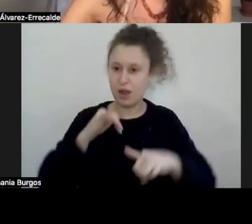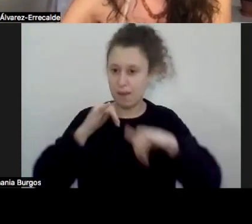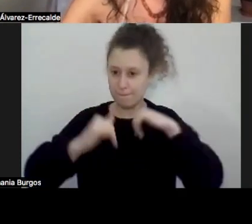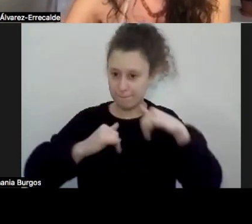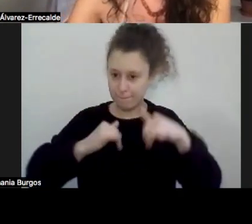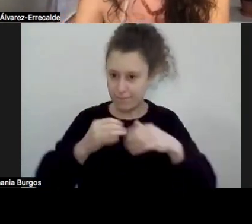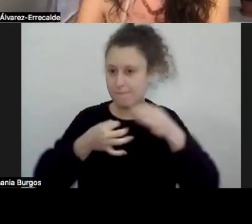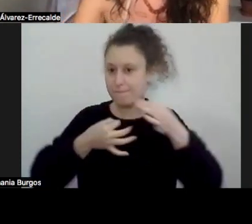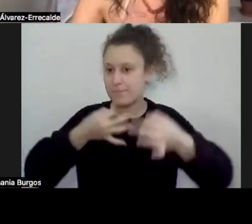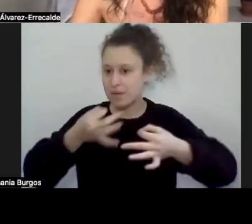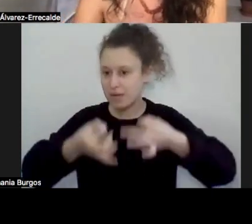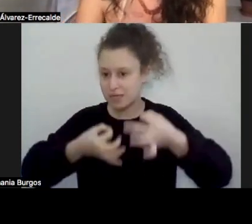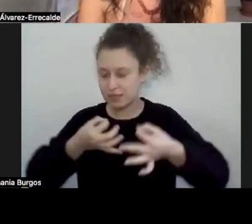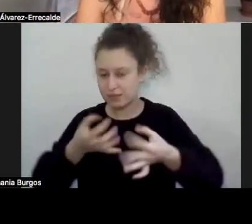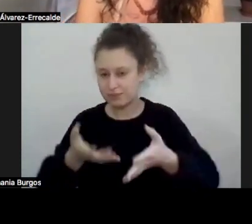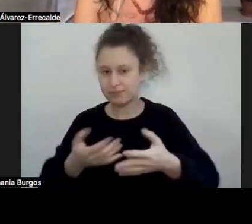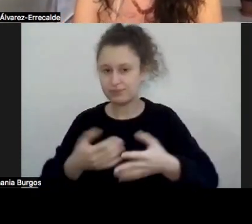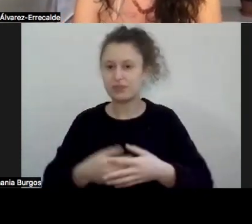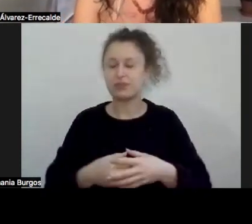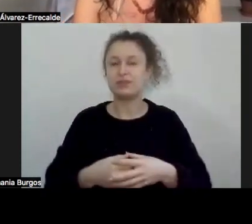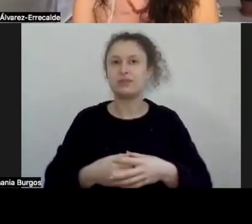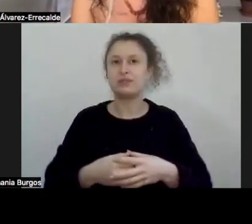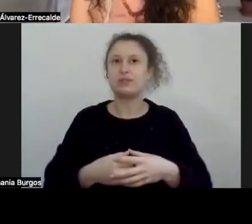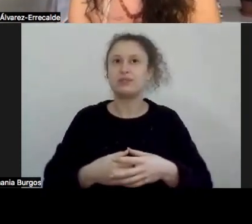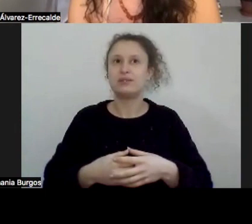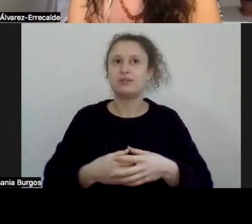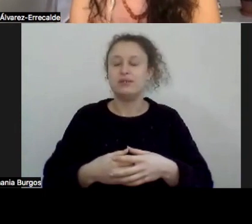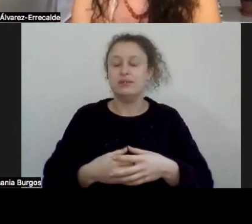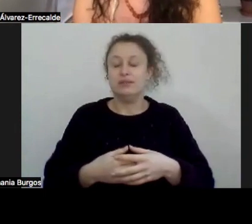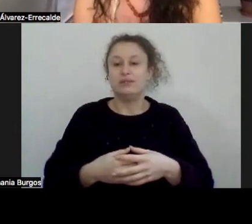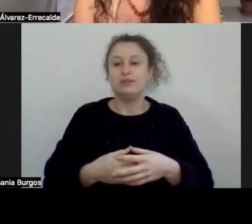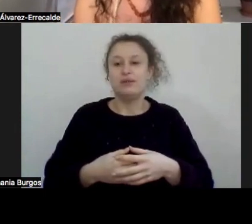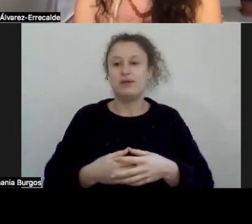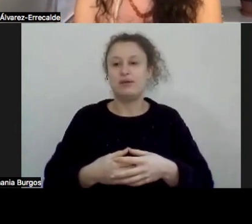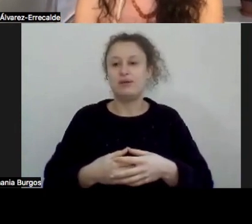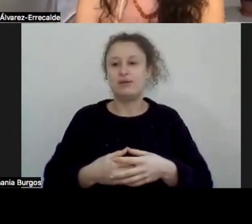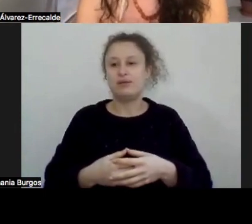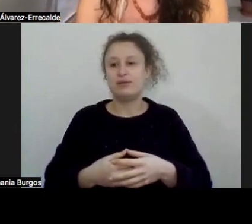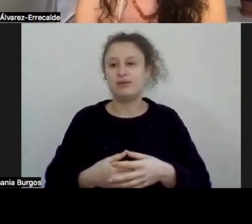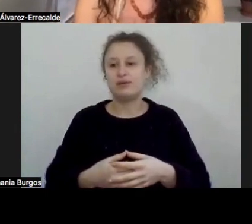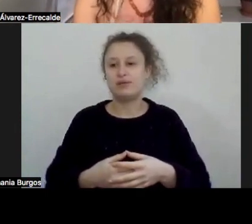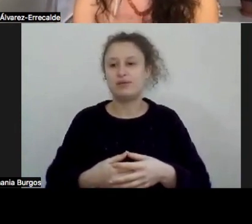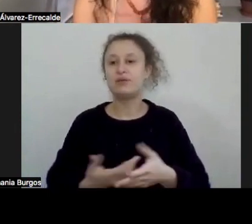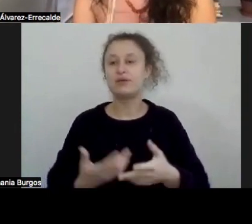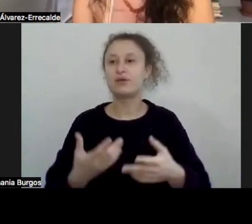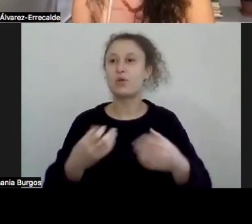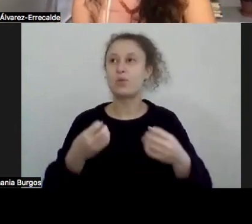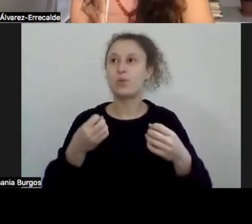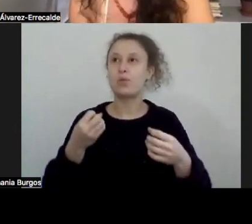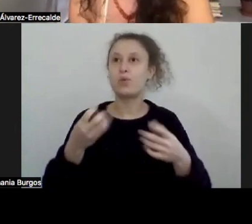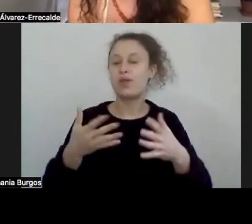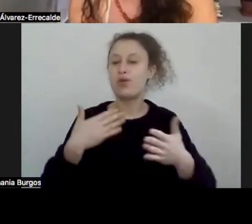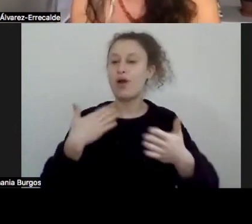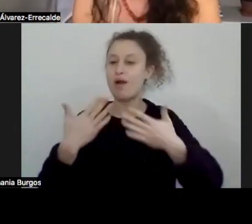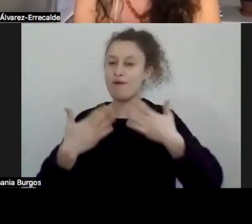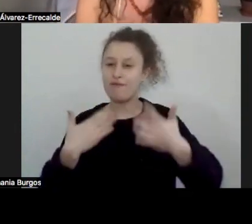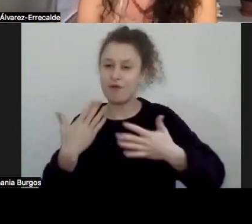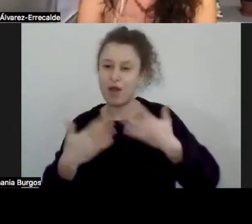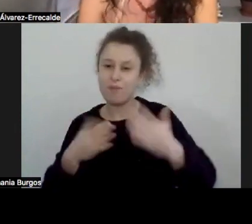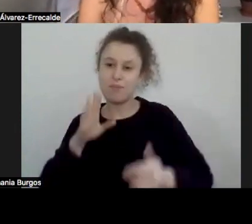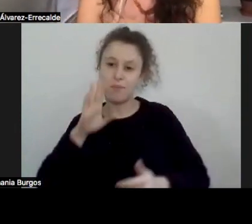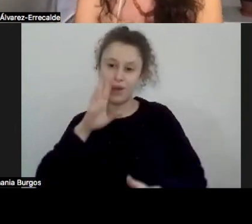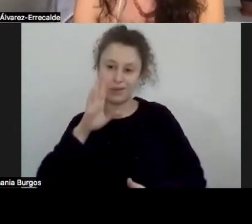Una de las cosas que me pasa es que a la hora de llevar el tema de maternidad a debate, por ejemplo, cuando hablamos